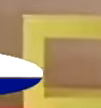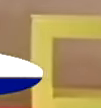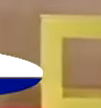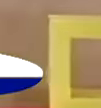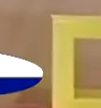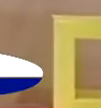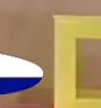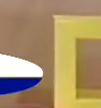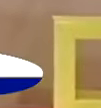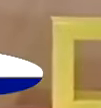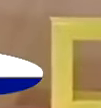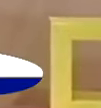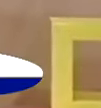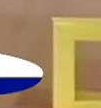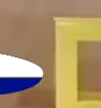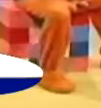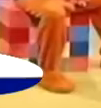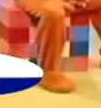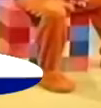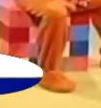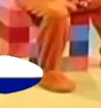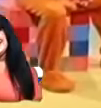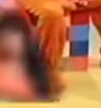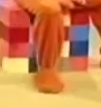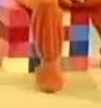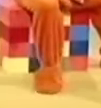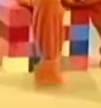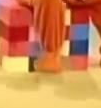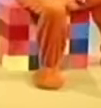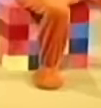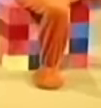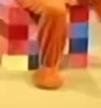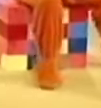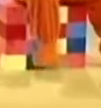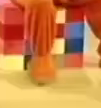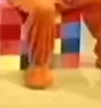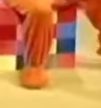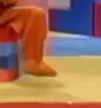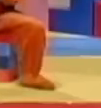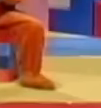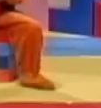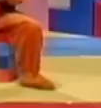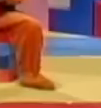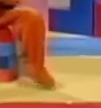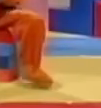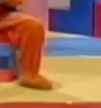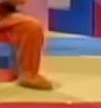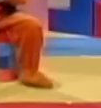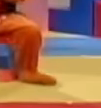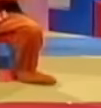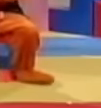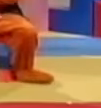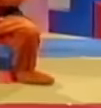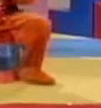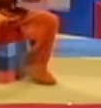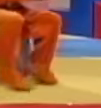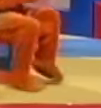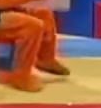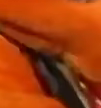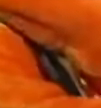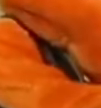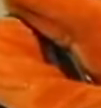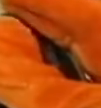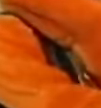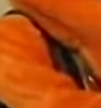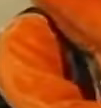De los juegos en equipo. ¿Qué quería usted? Nathan, dile, dile, dile. ¿Qué quería usted? Nathan,